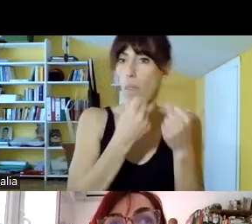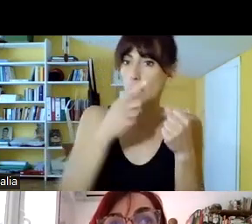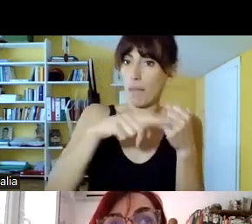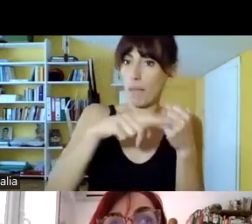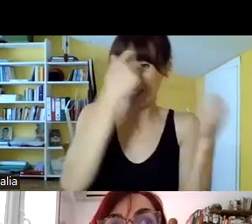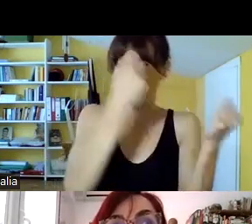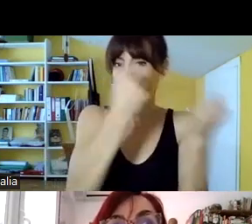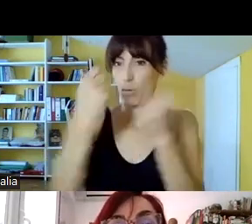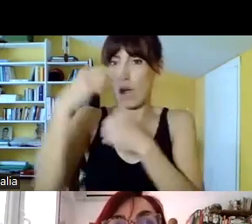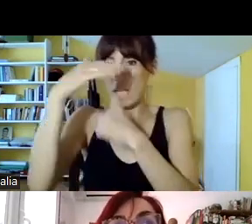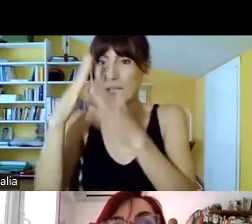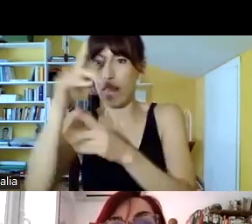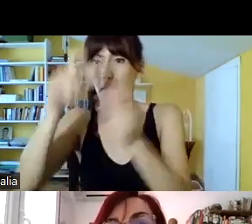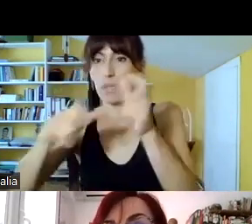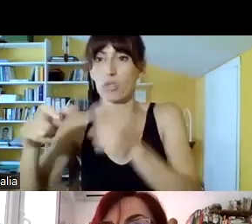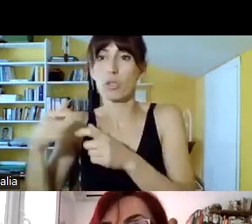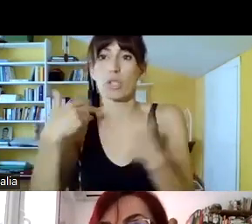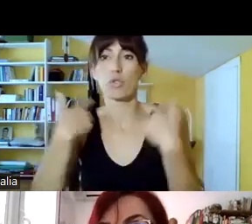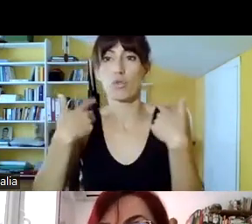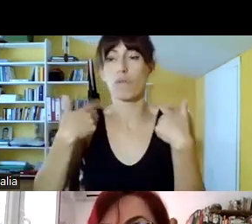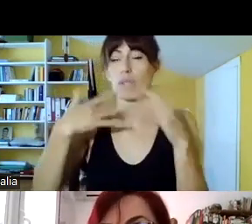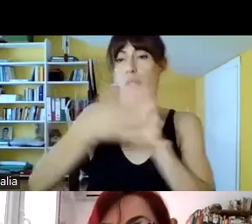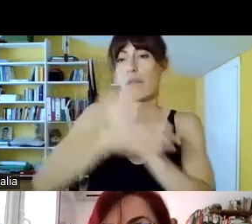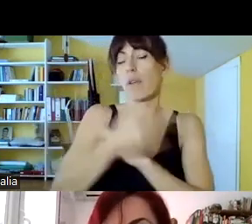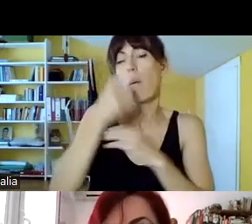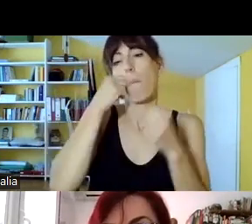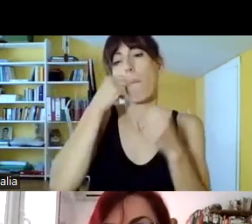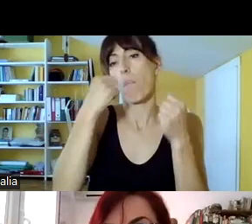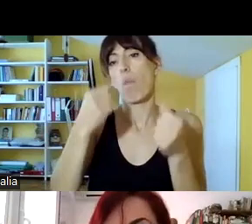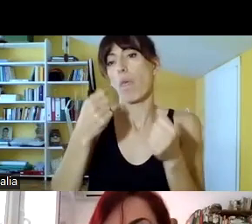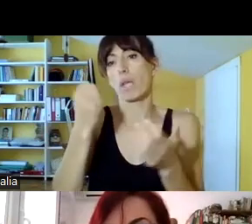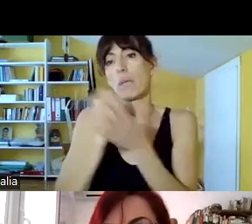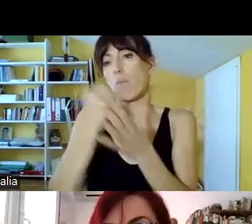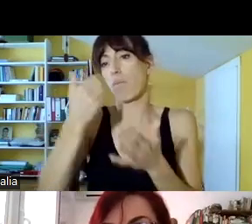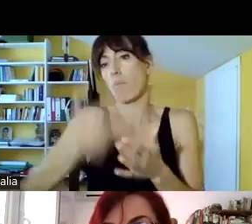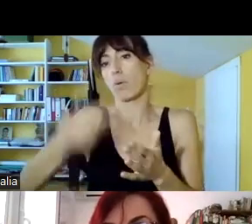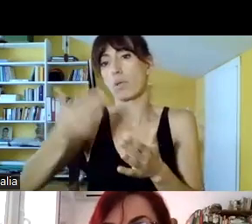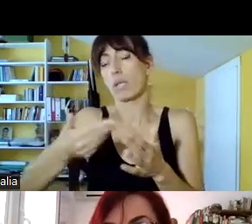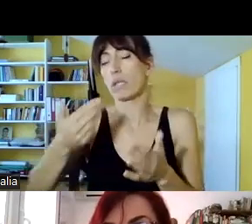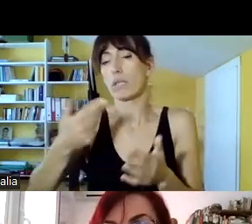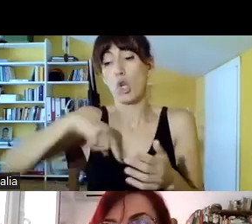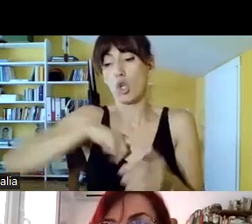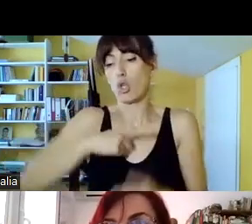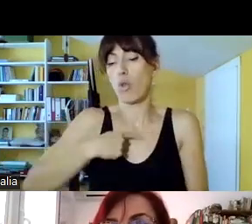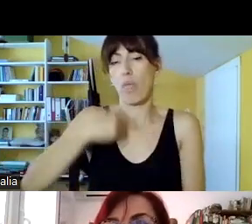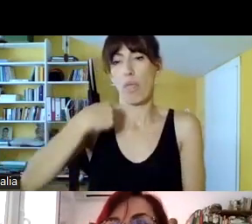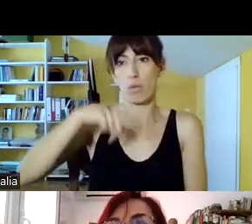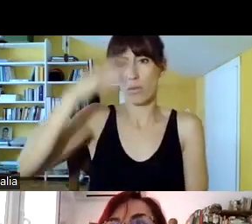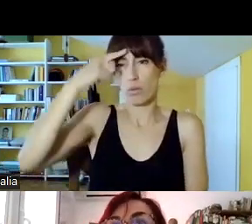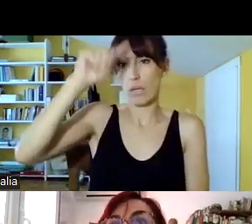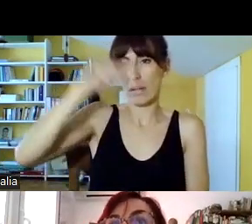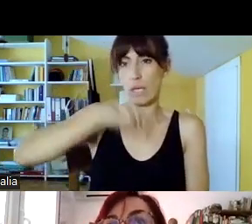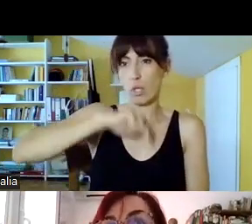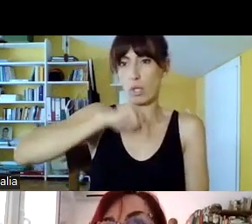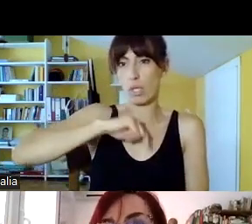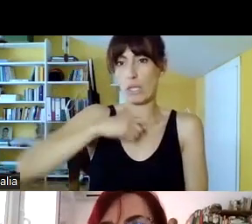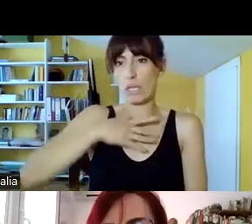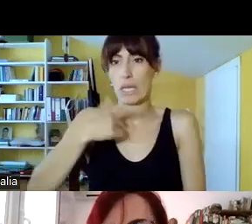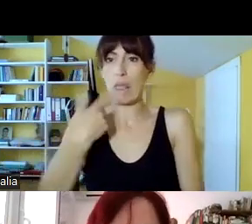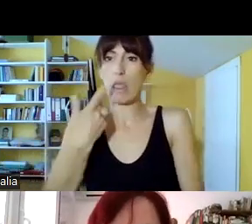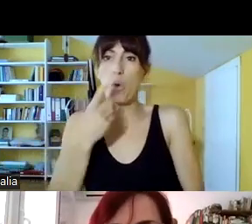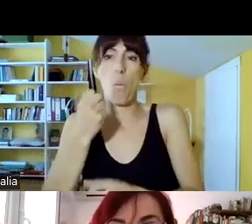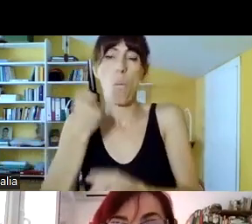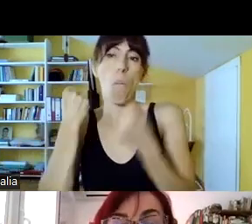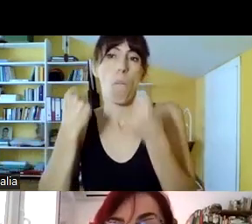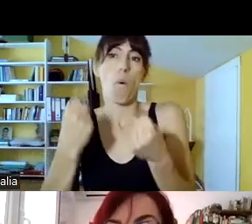personas que sufren, es un poder simbólico muy importante, ¿no? y que tenemos que ser conscientes que esto no es un poder del que podamos